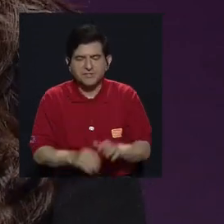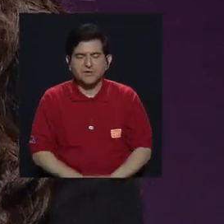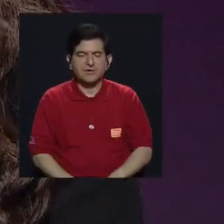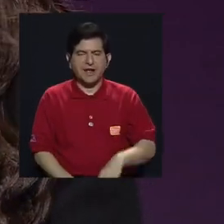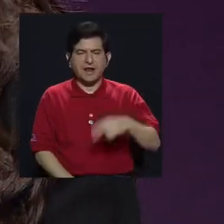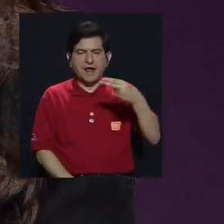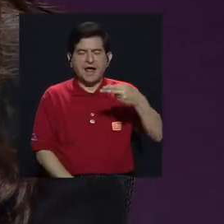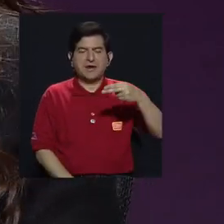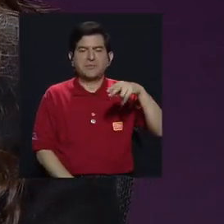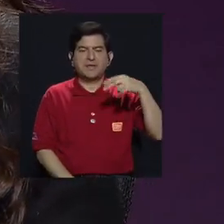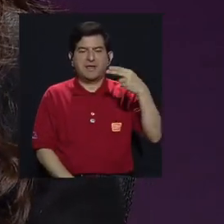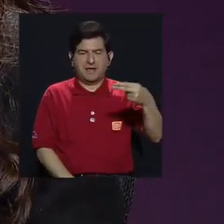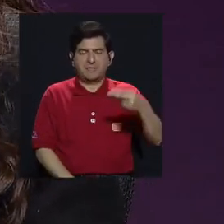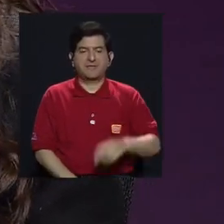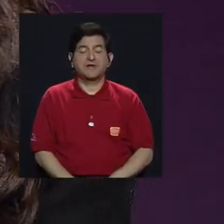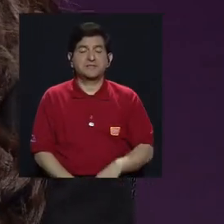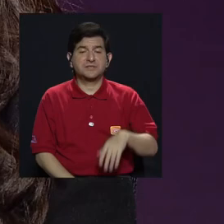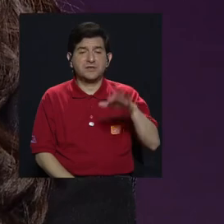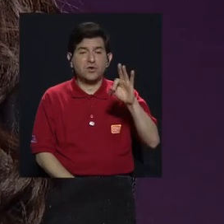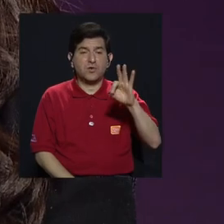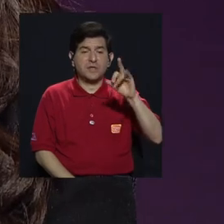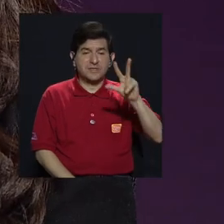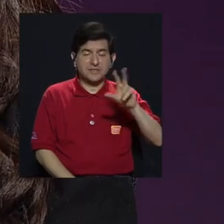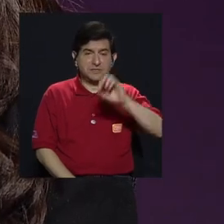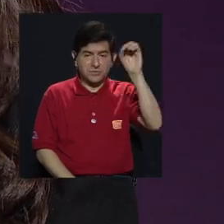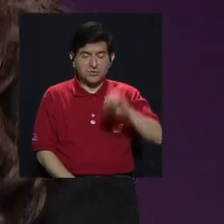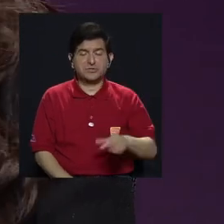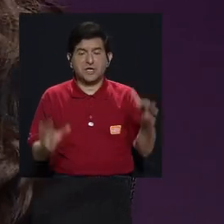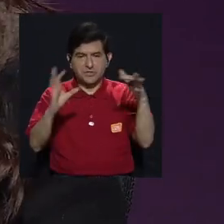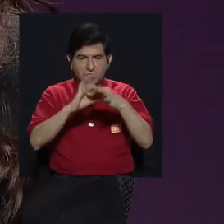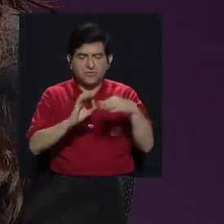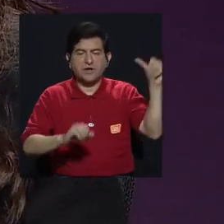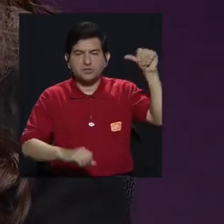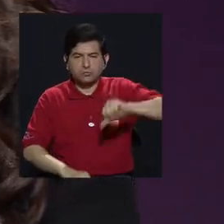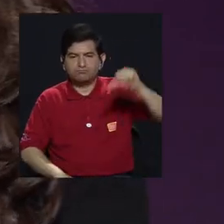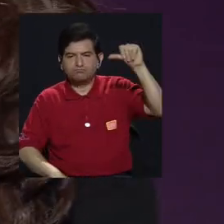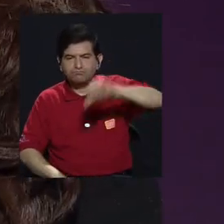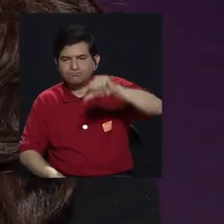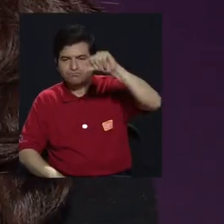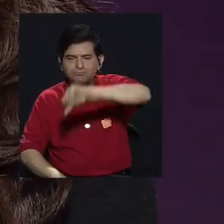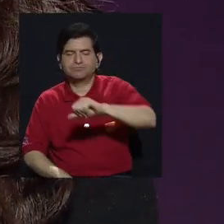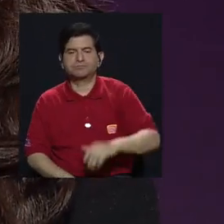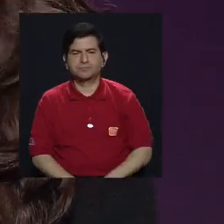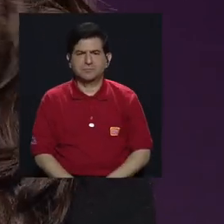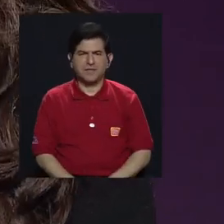que el 93% de las relaciones que se están estableciendo están fracasando.